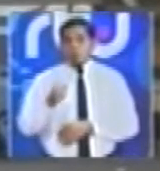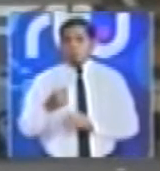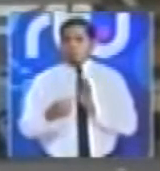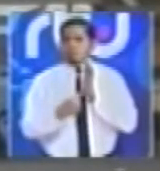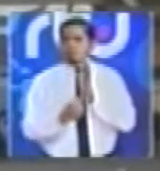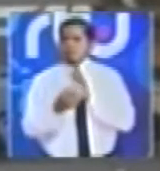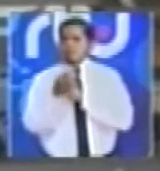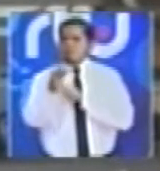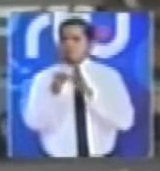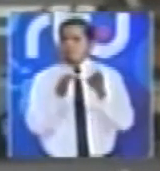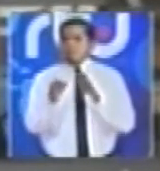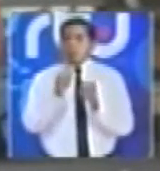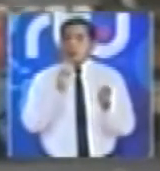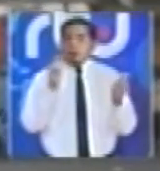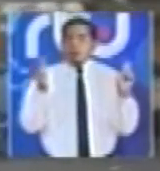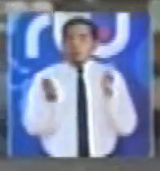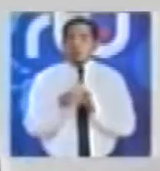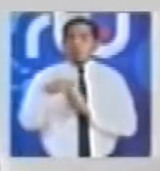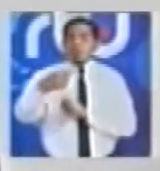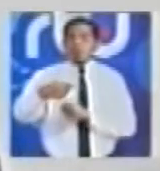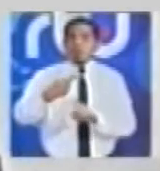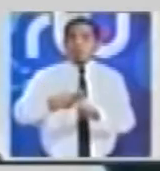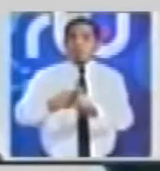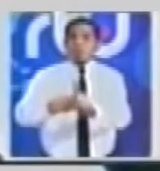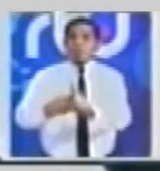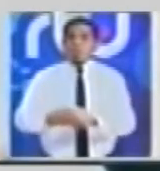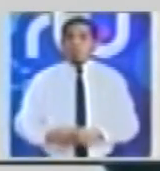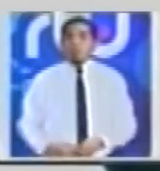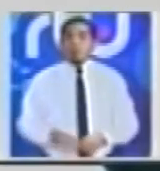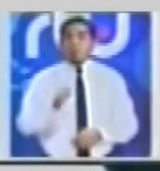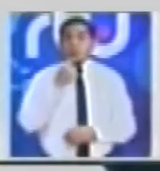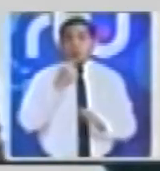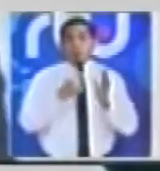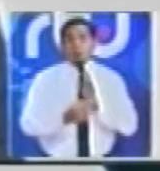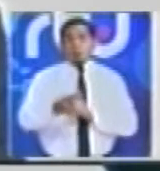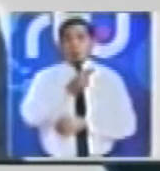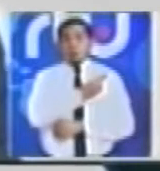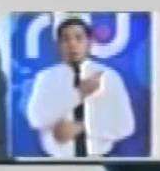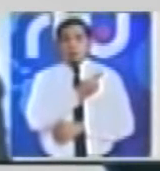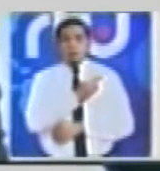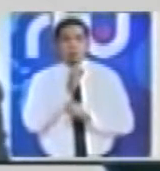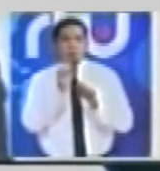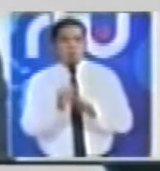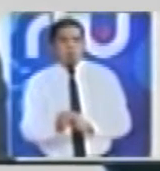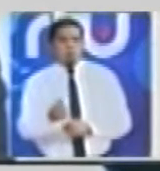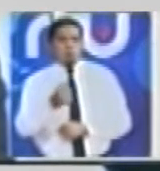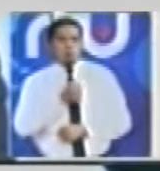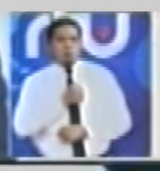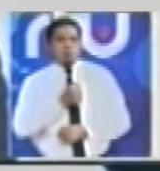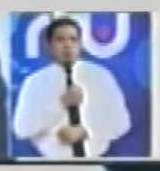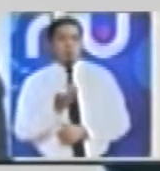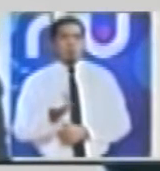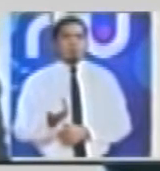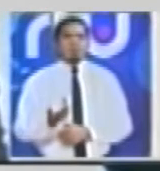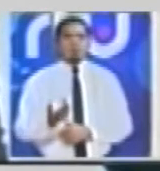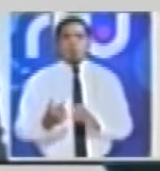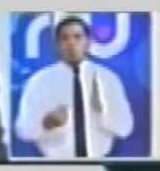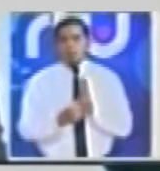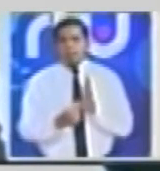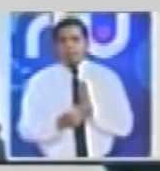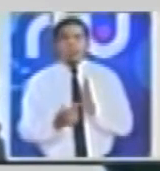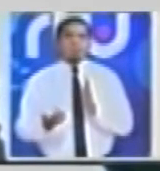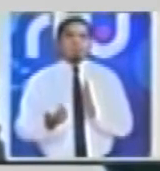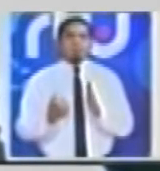serán implementados en los próximos meses. Las universidades van a tener la posibilidad de tener cuentas propias, cuentas en